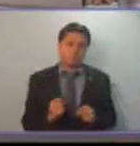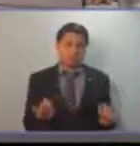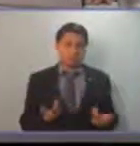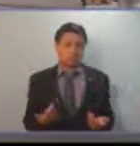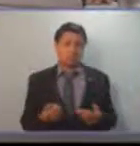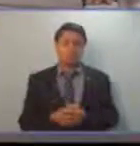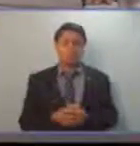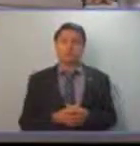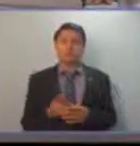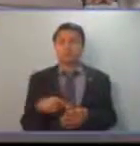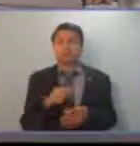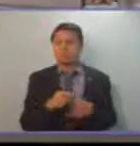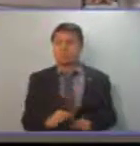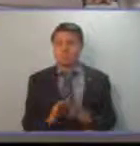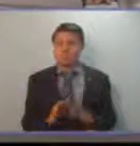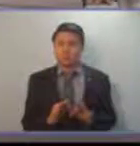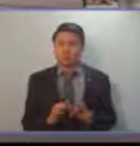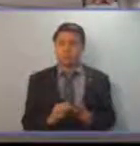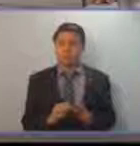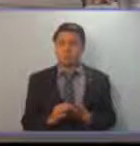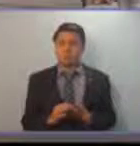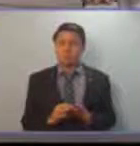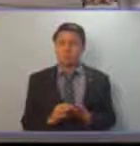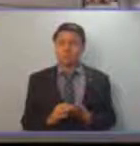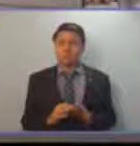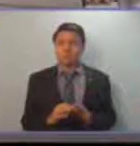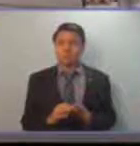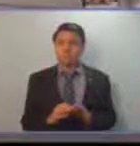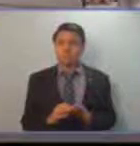hacer de una manera